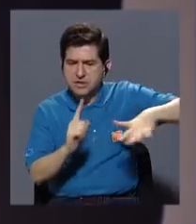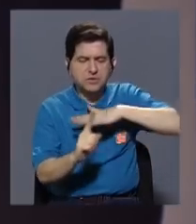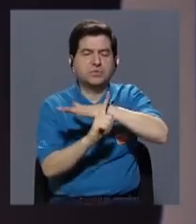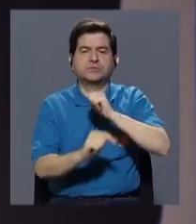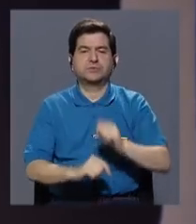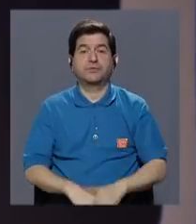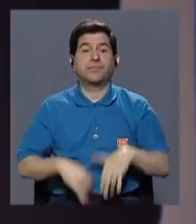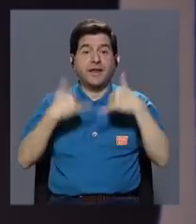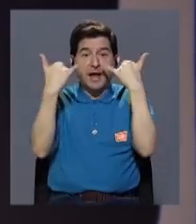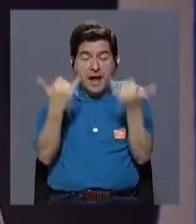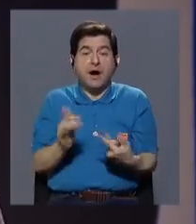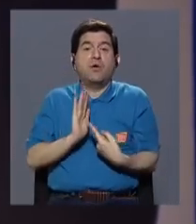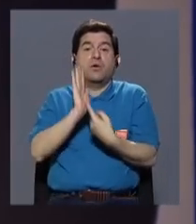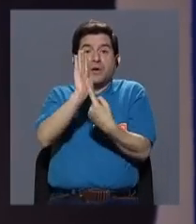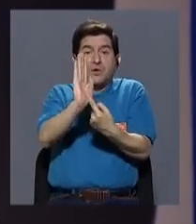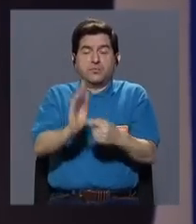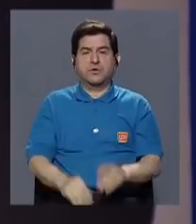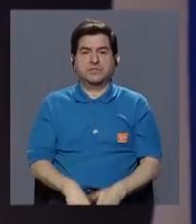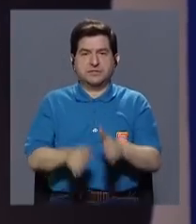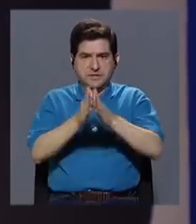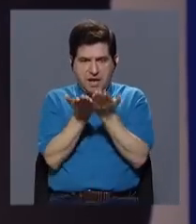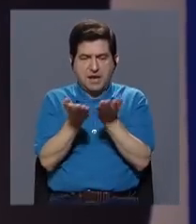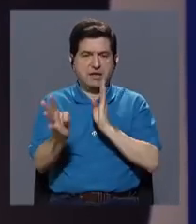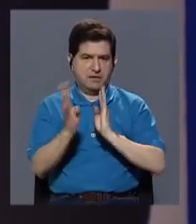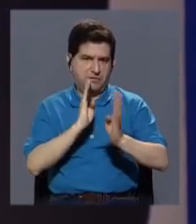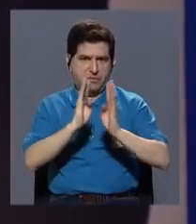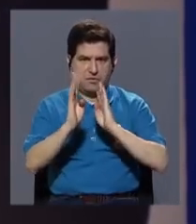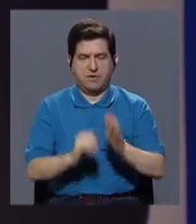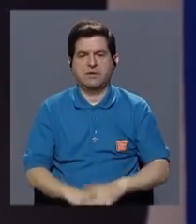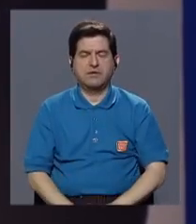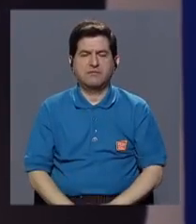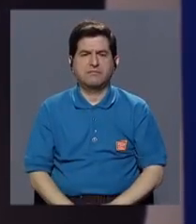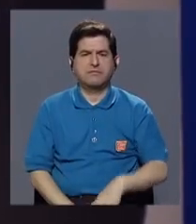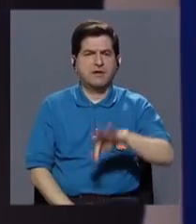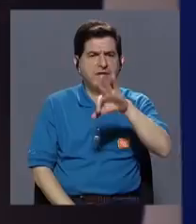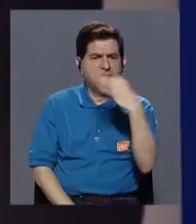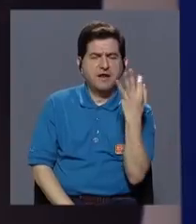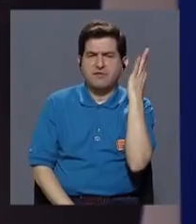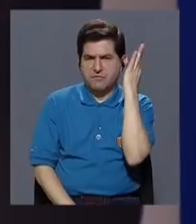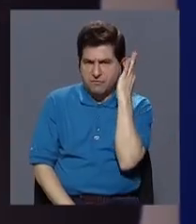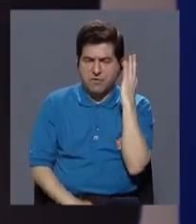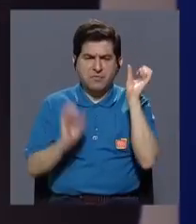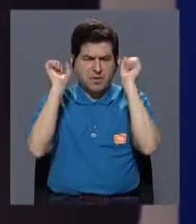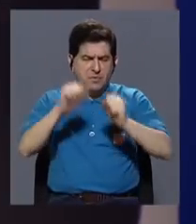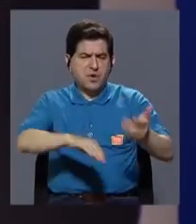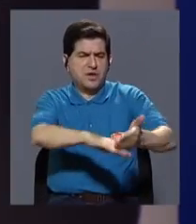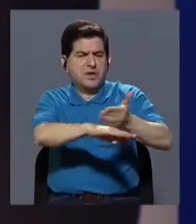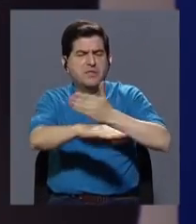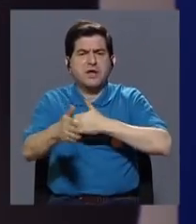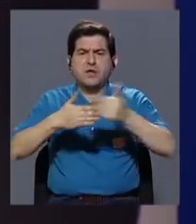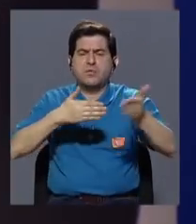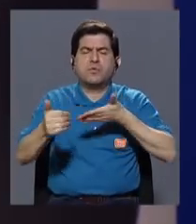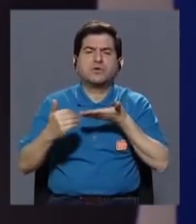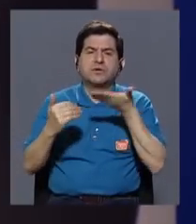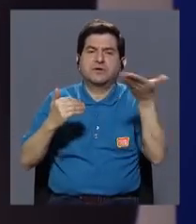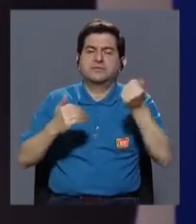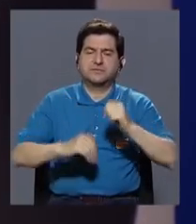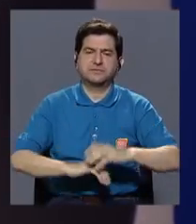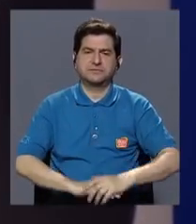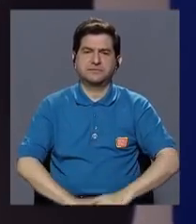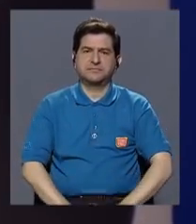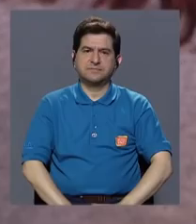y bueno ahora lo presento así es un libro que habla sobre cómo estas mujeres logran salir adelante a pesar de todas estas